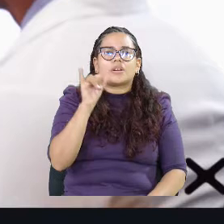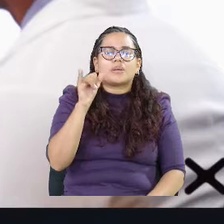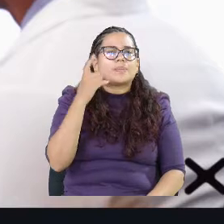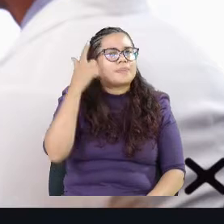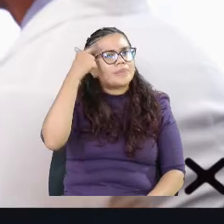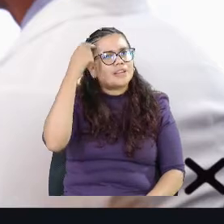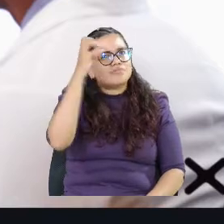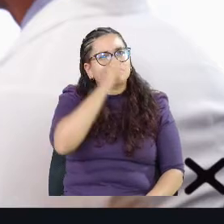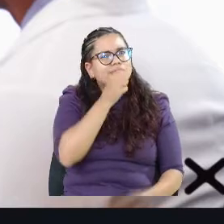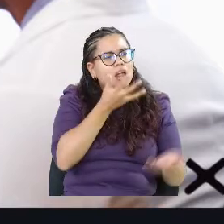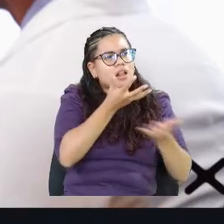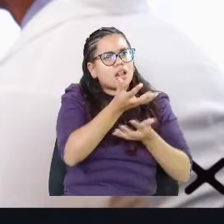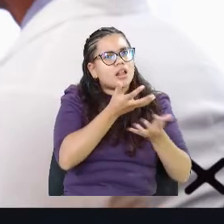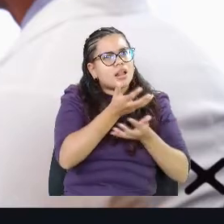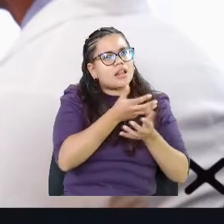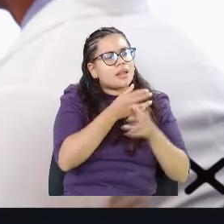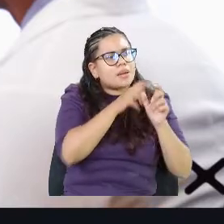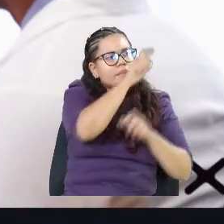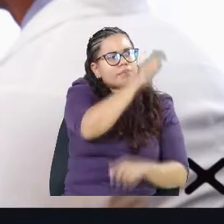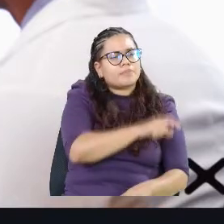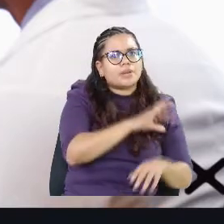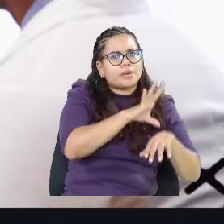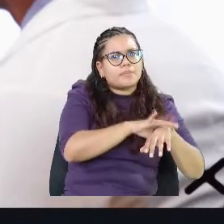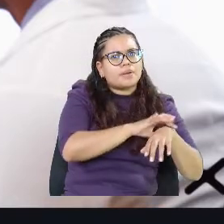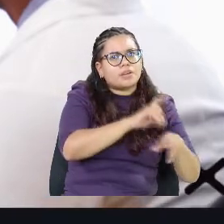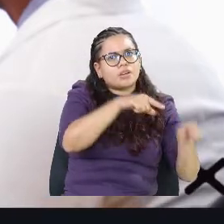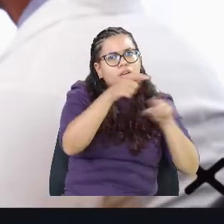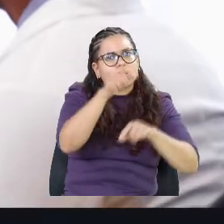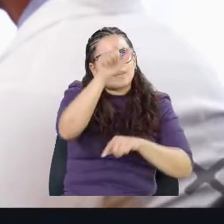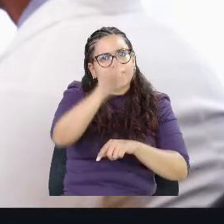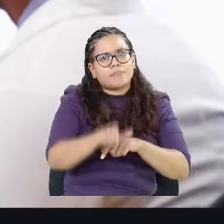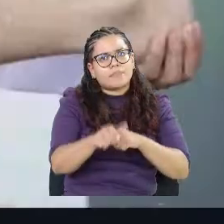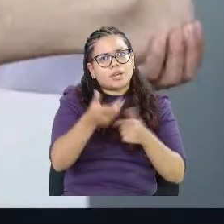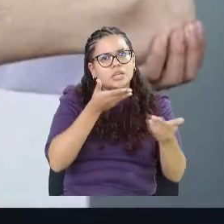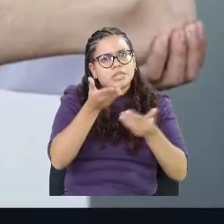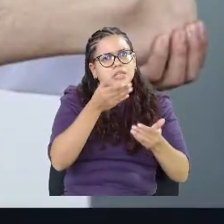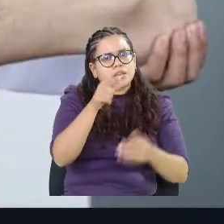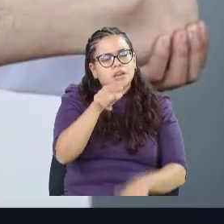el médico con el paciente cambiaron drásticamente.